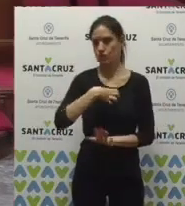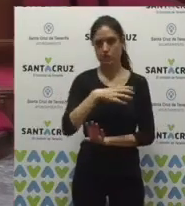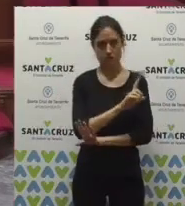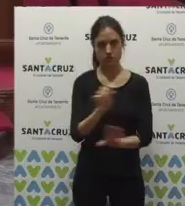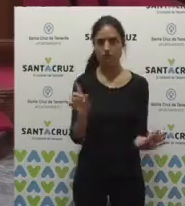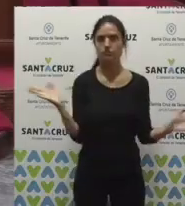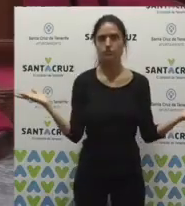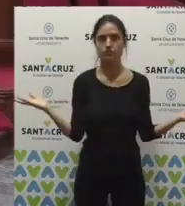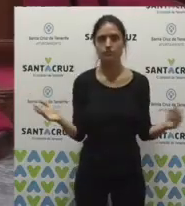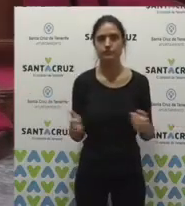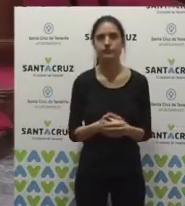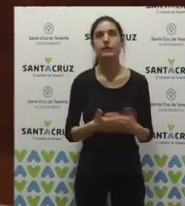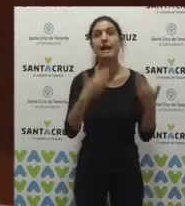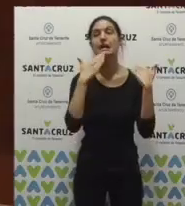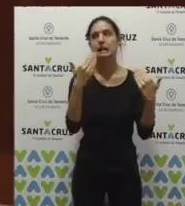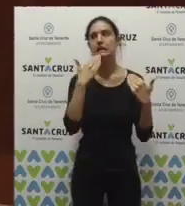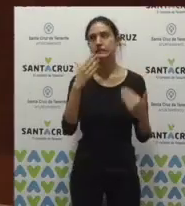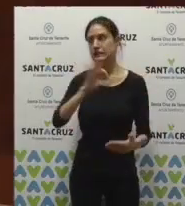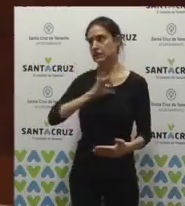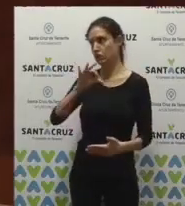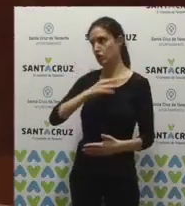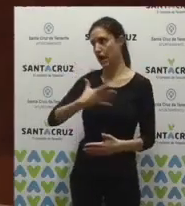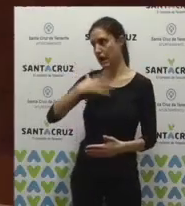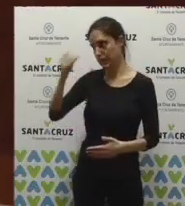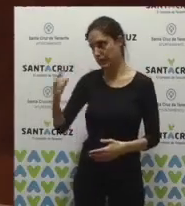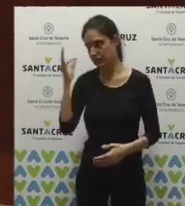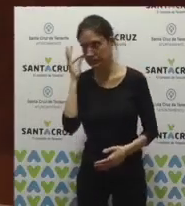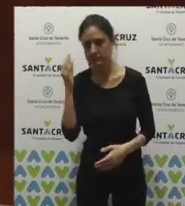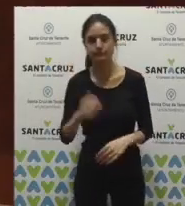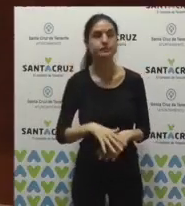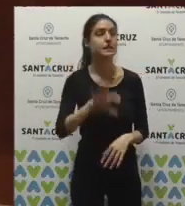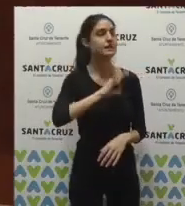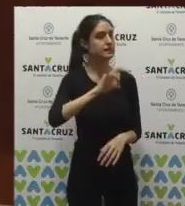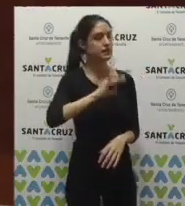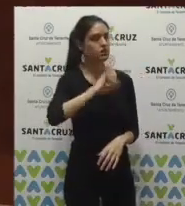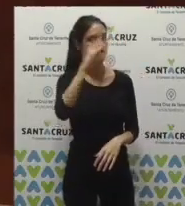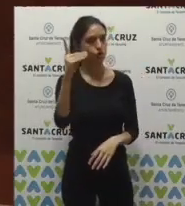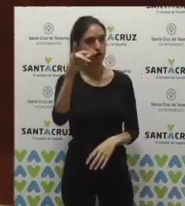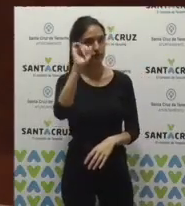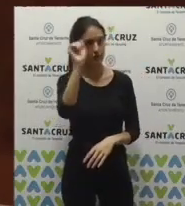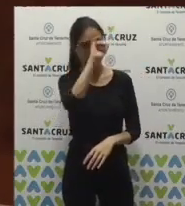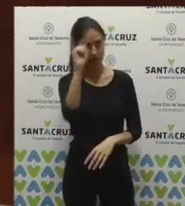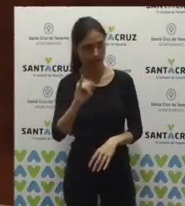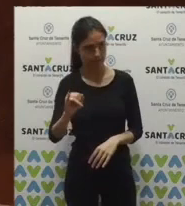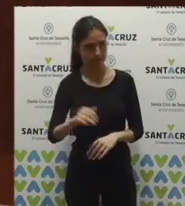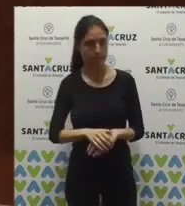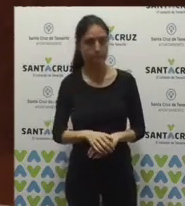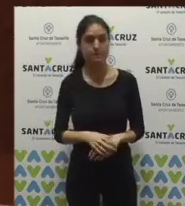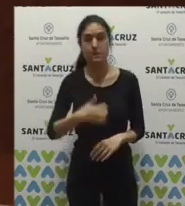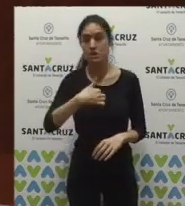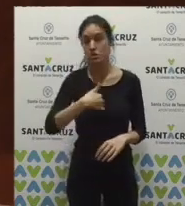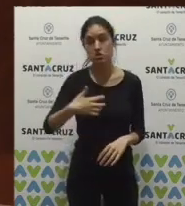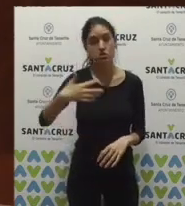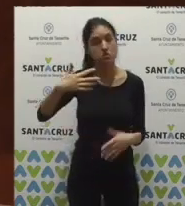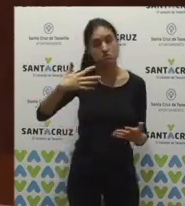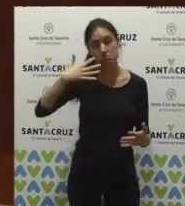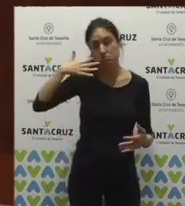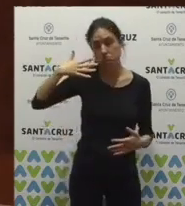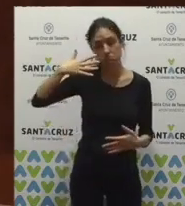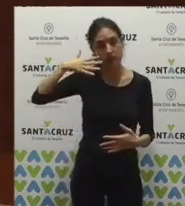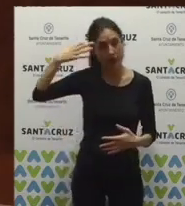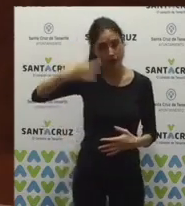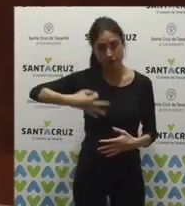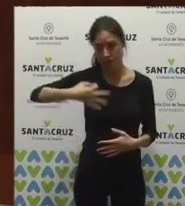muchas gracias alcaldesa señor díaz guerra yo la verdad es que la emoción que presenta particular le doy